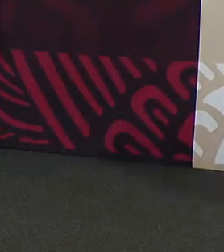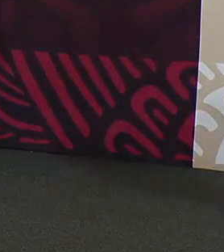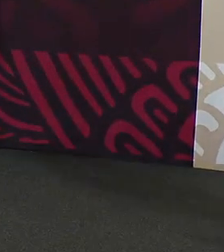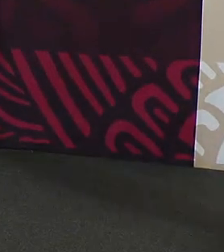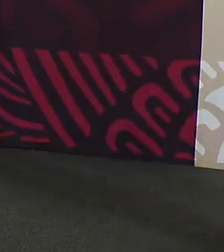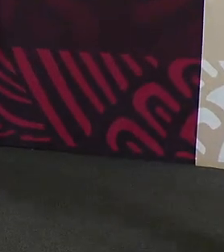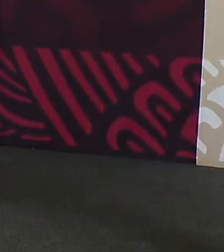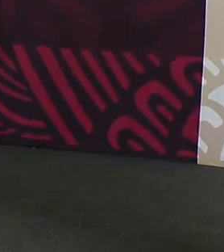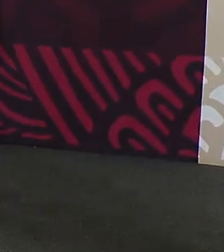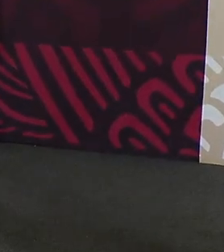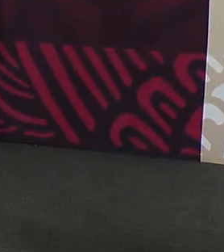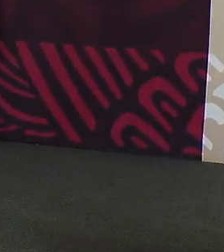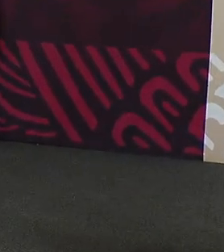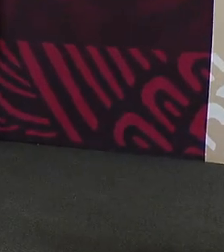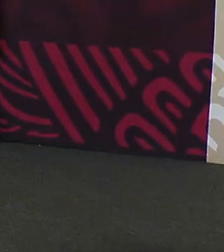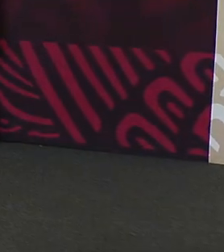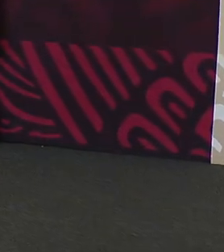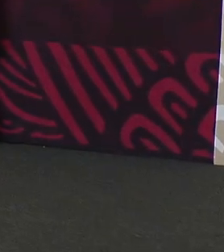Bueno, pues